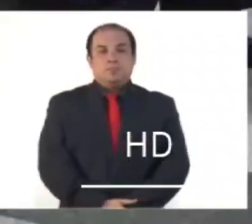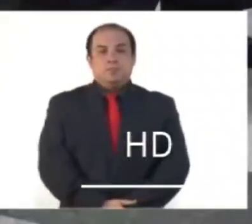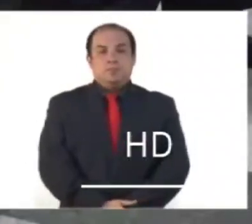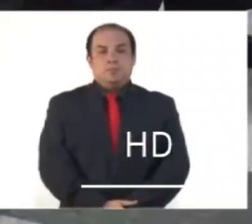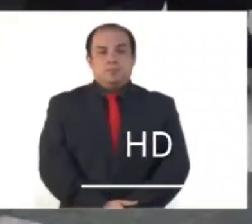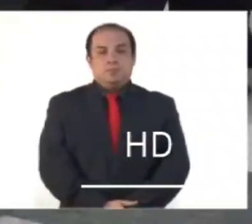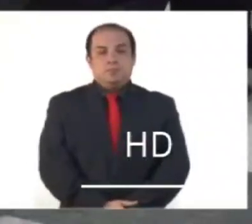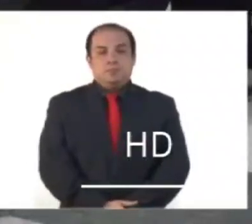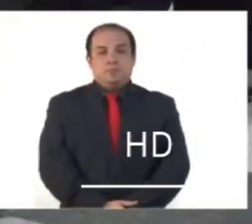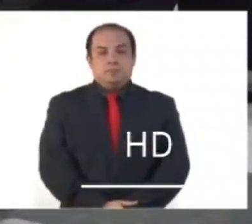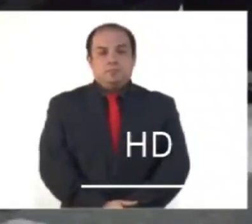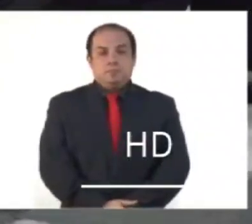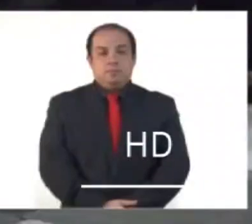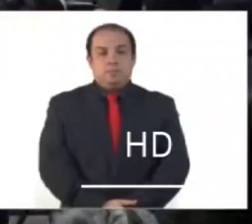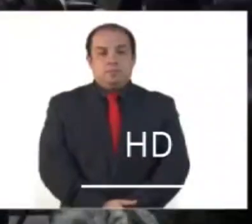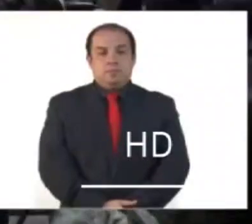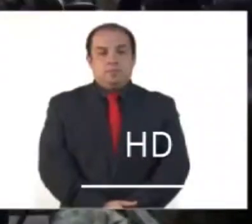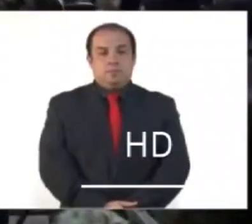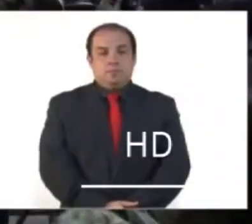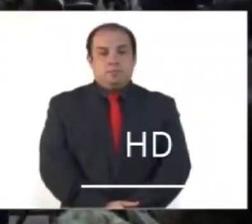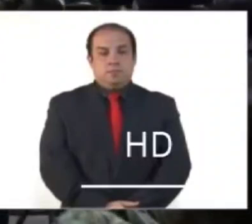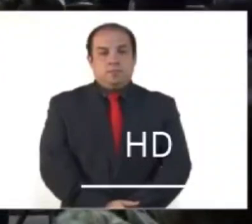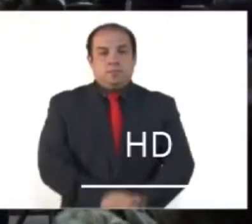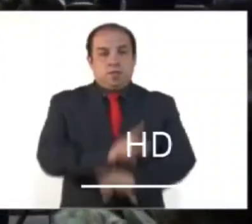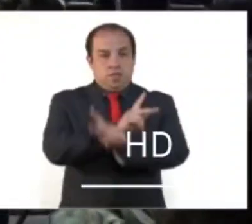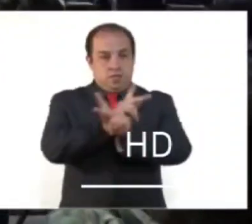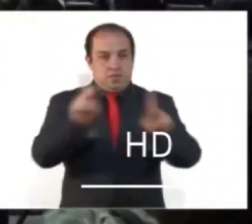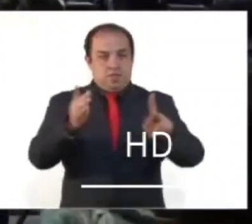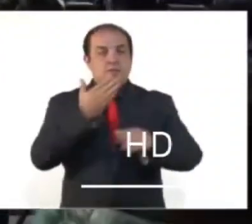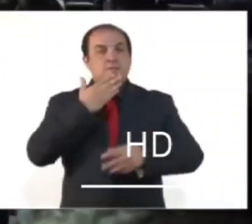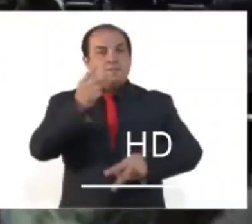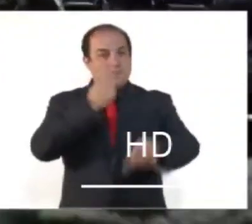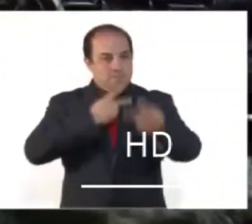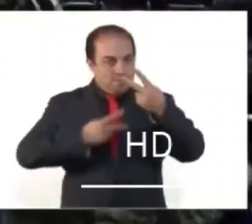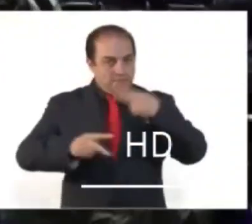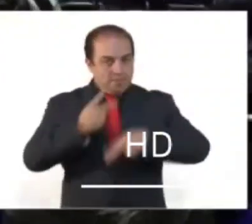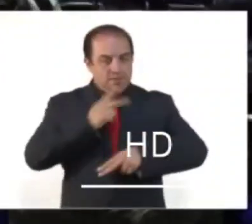caballeros, sean todas y todos bienvenidos.